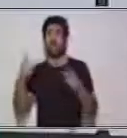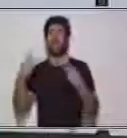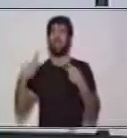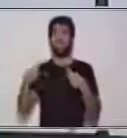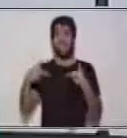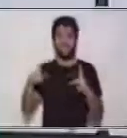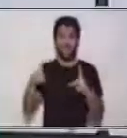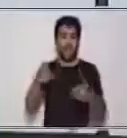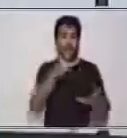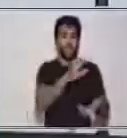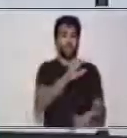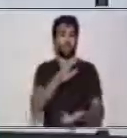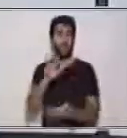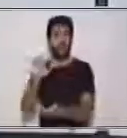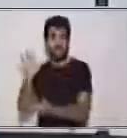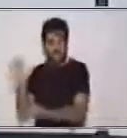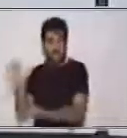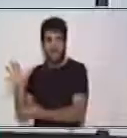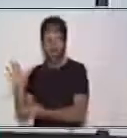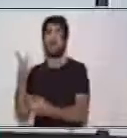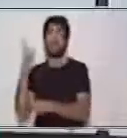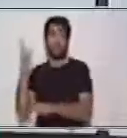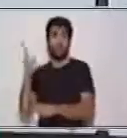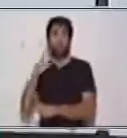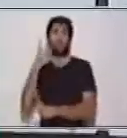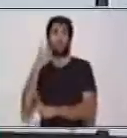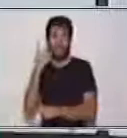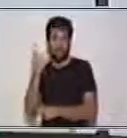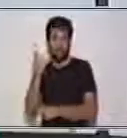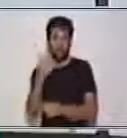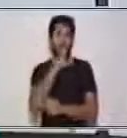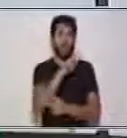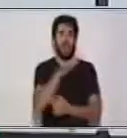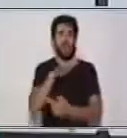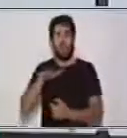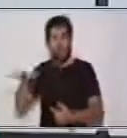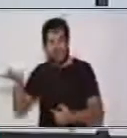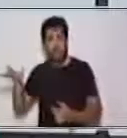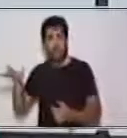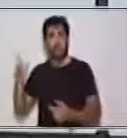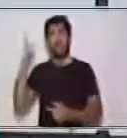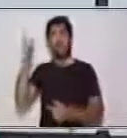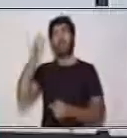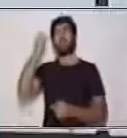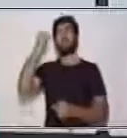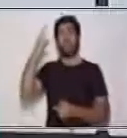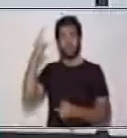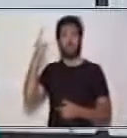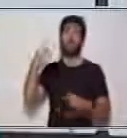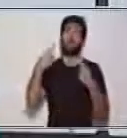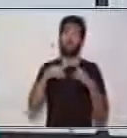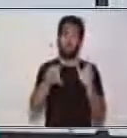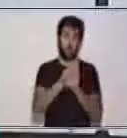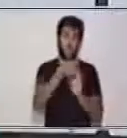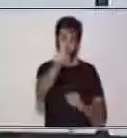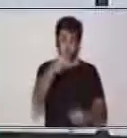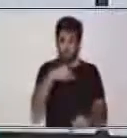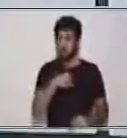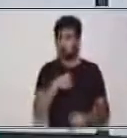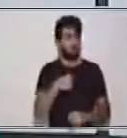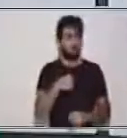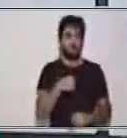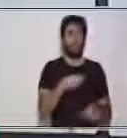un pronombre posesivo y tiene un antecedente que es niñas, el sustantivo. No decimos